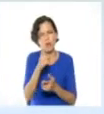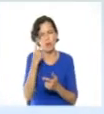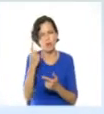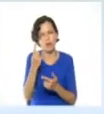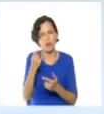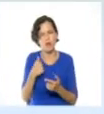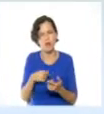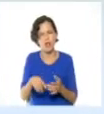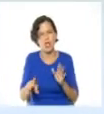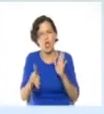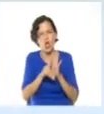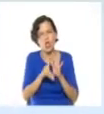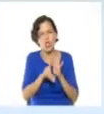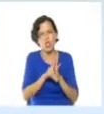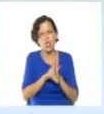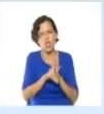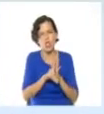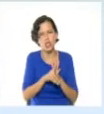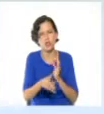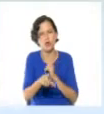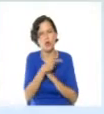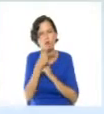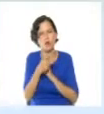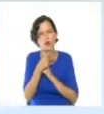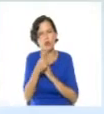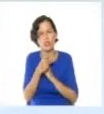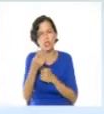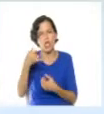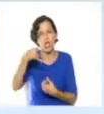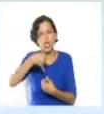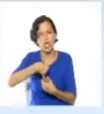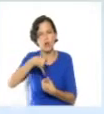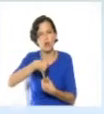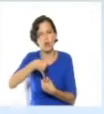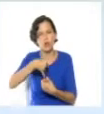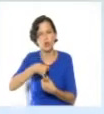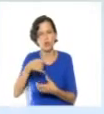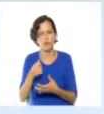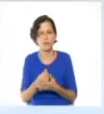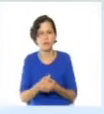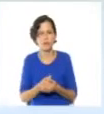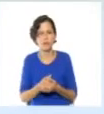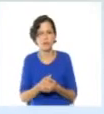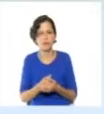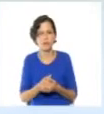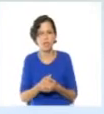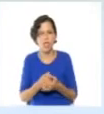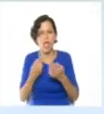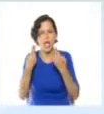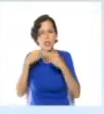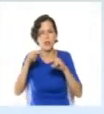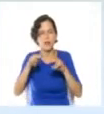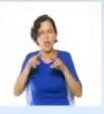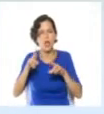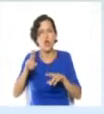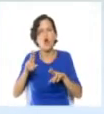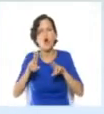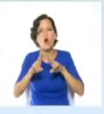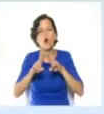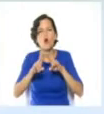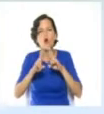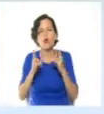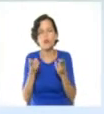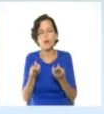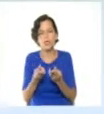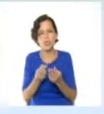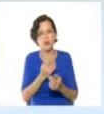vez en los derechos de tipo político el voto o el sufragio a nivel universal para el